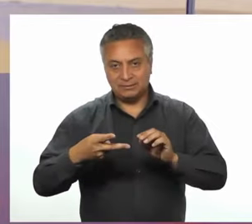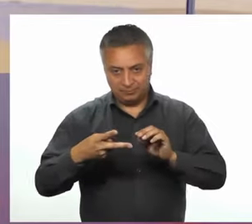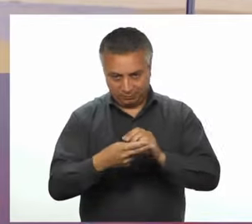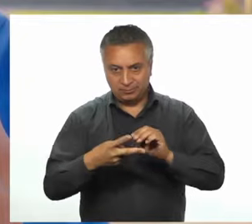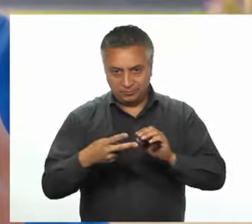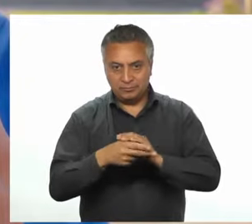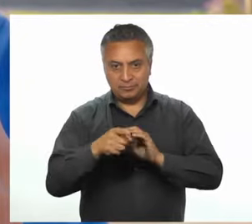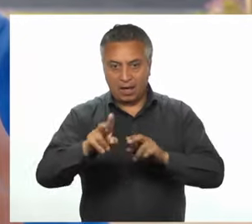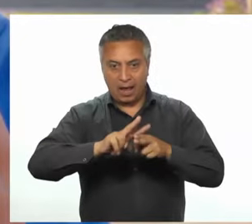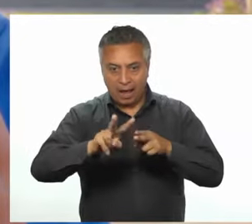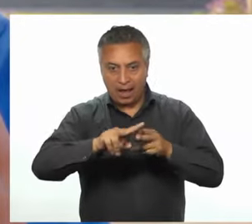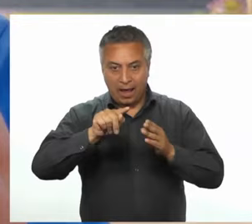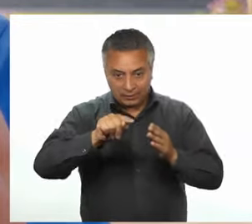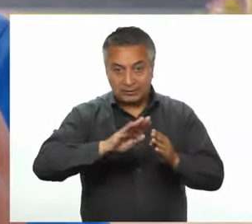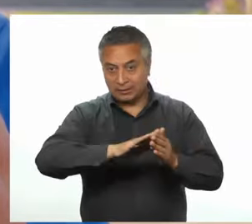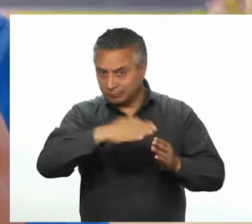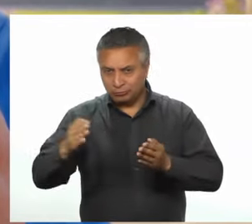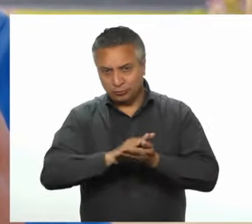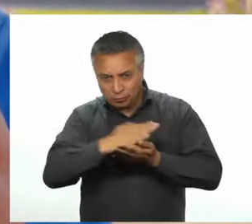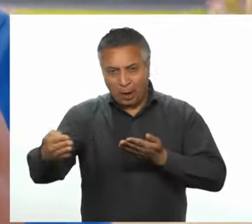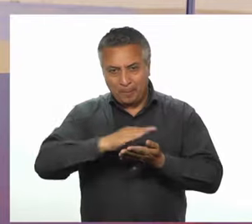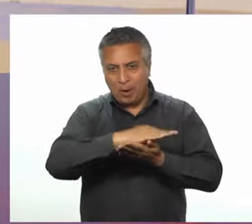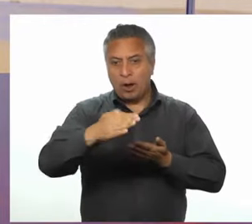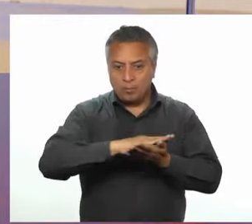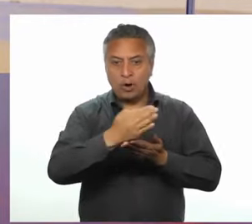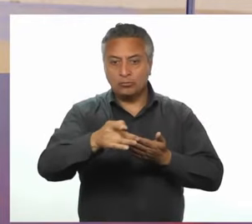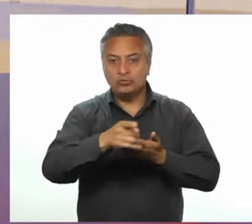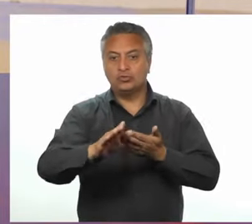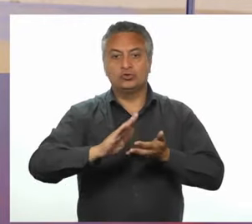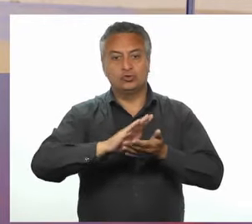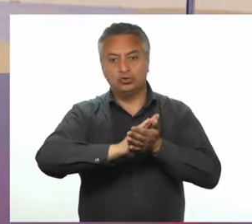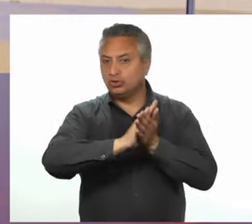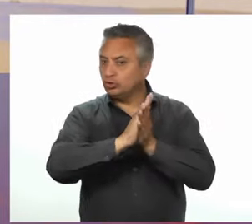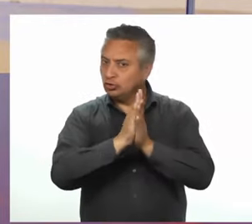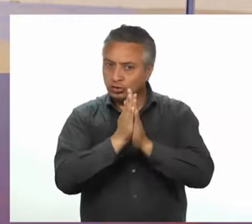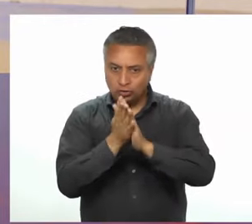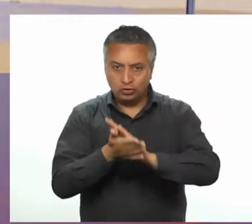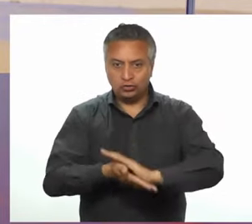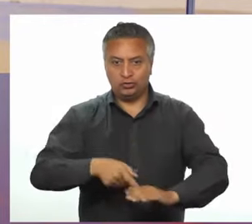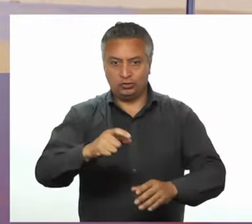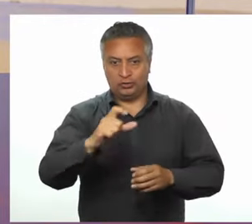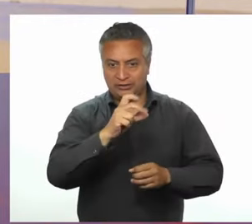Hacer esto hasta retirar toda la cubierta del CD.